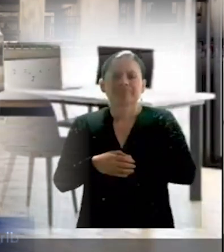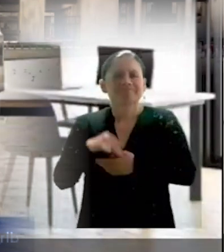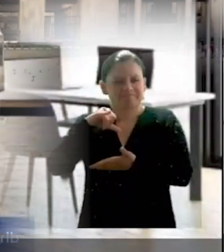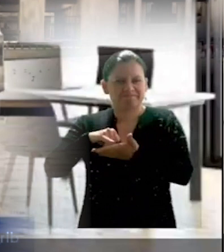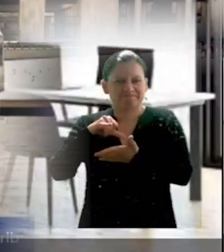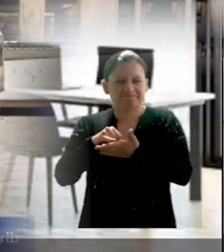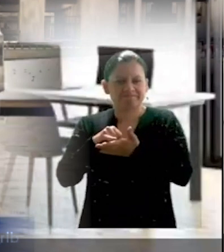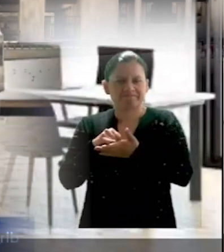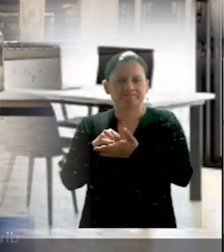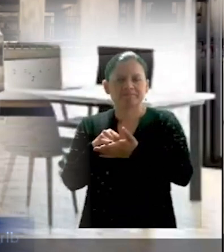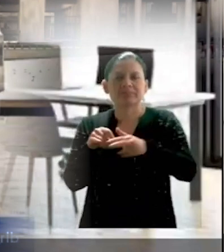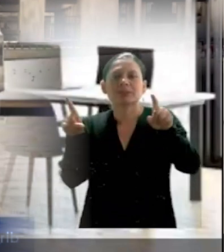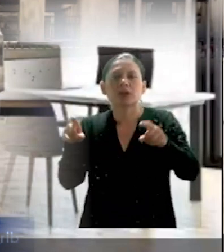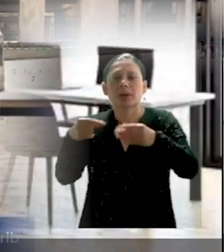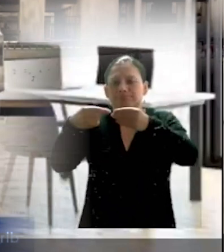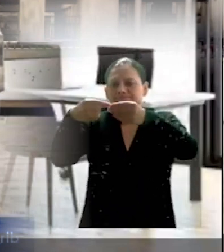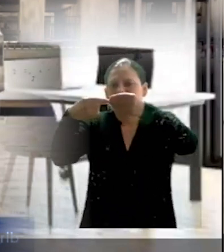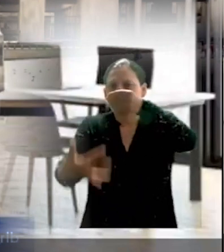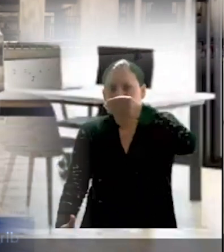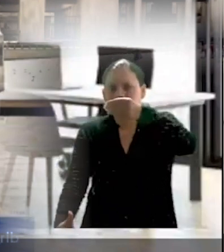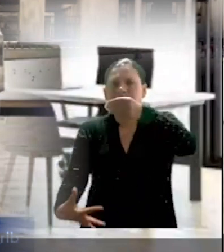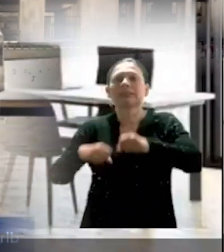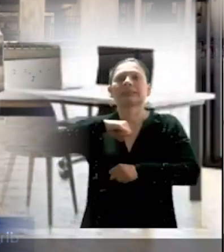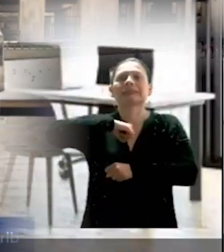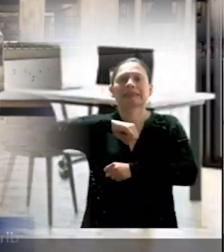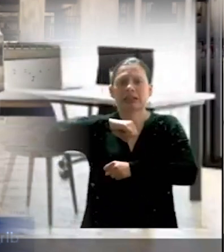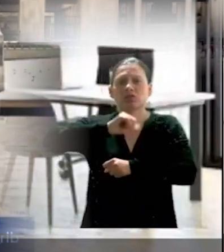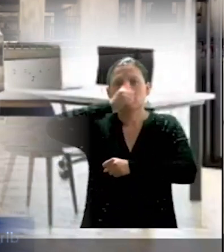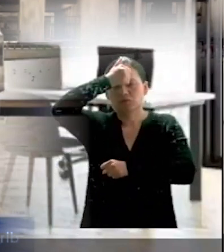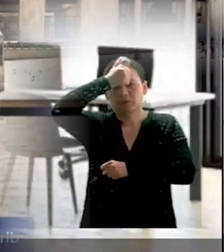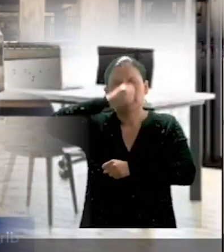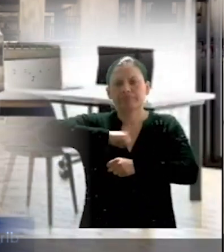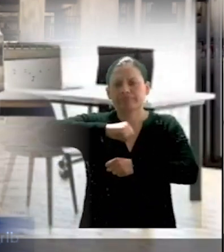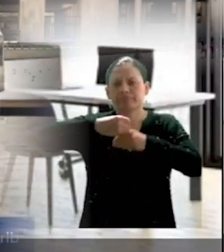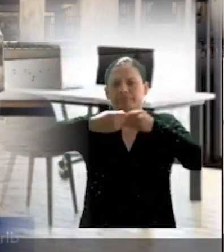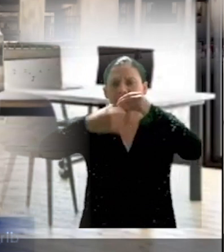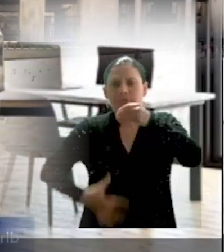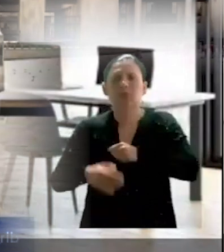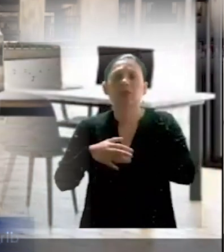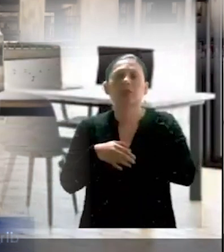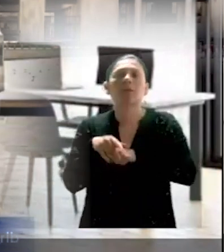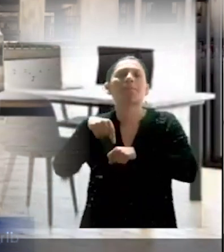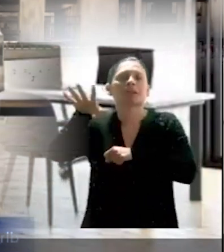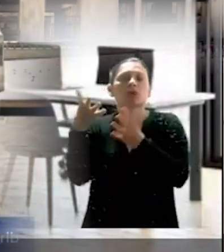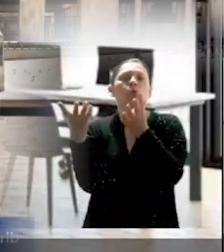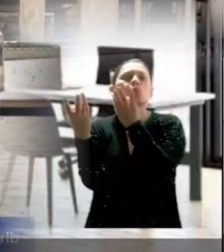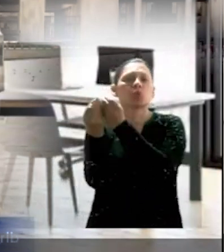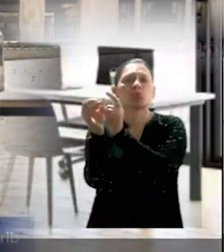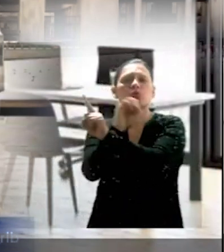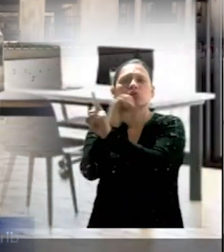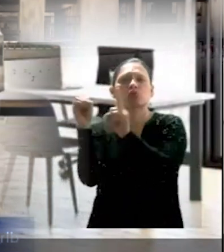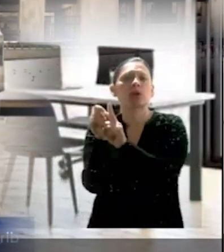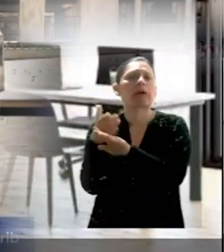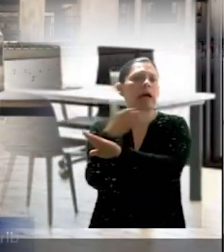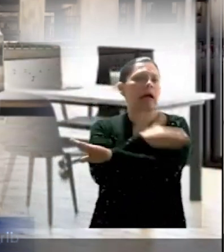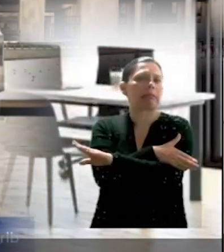el número de derechos fundamentales y la forma de asegurar, sobre todo en algunos grupos sociales, unos derechos que para otros